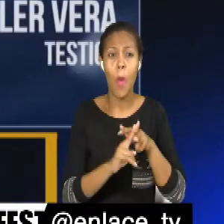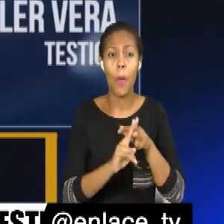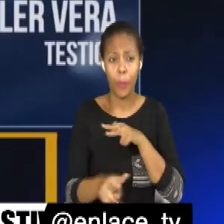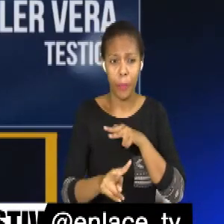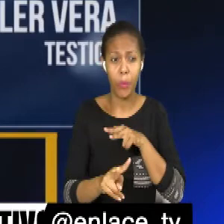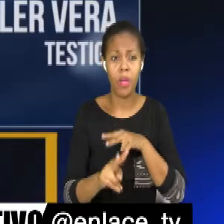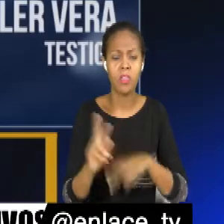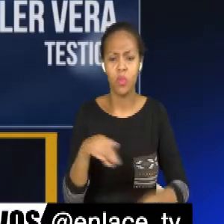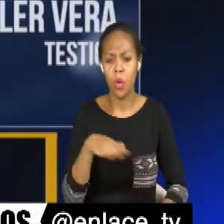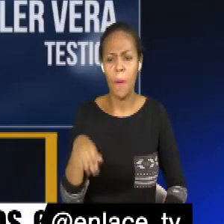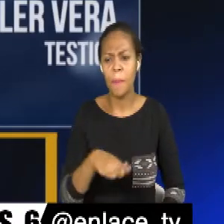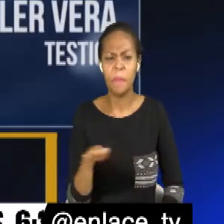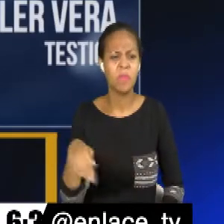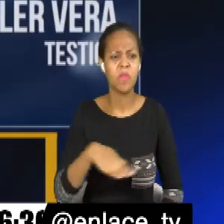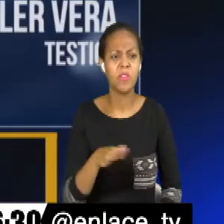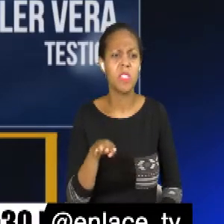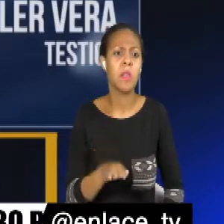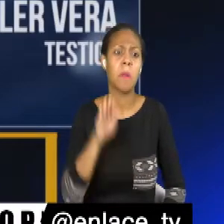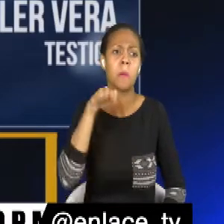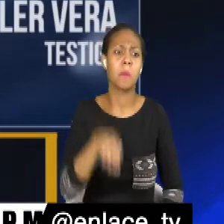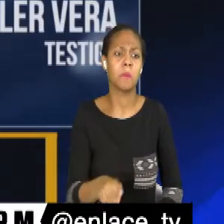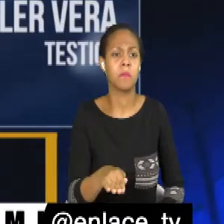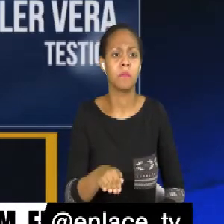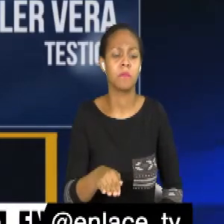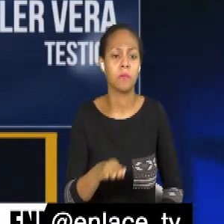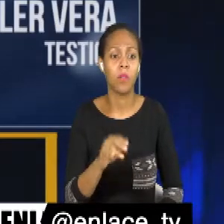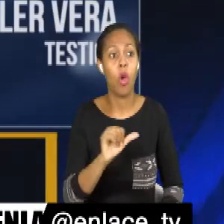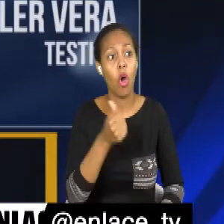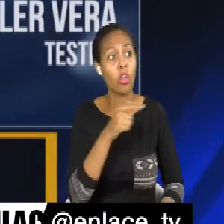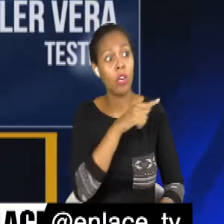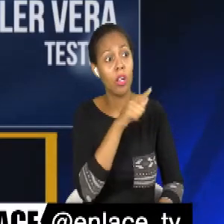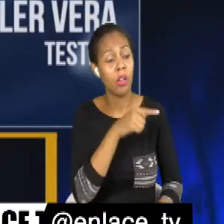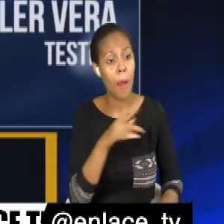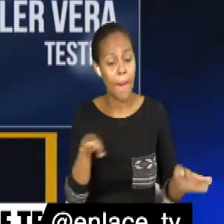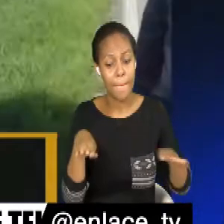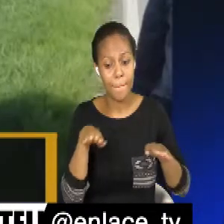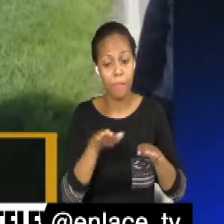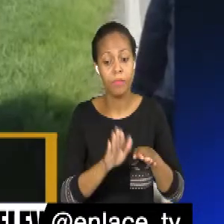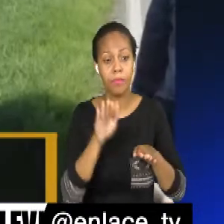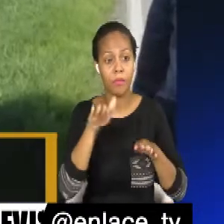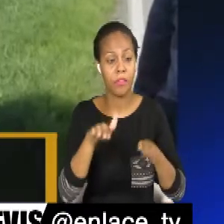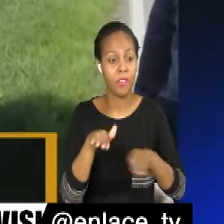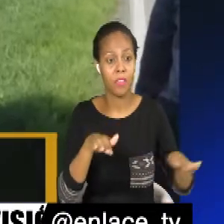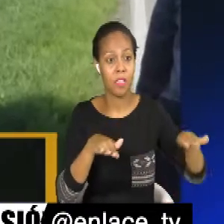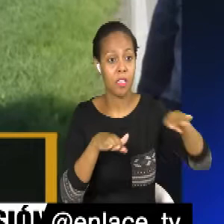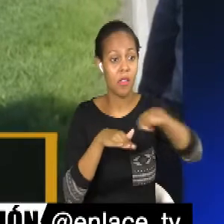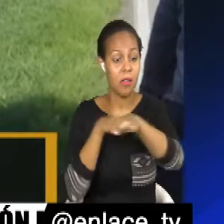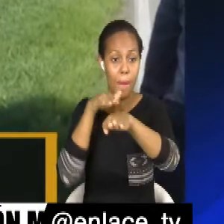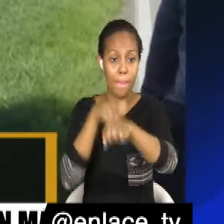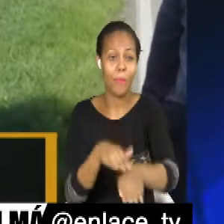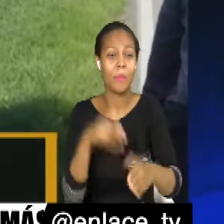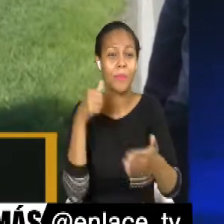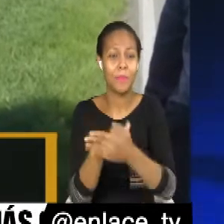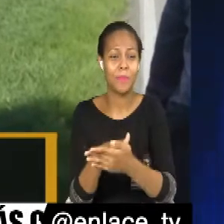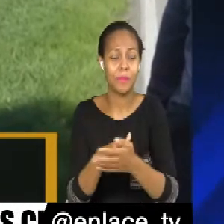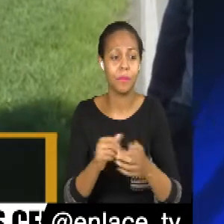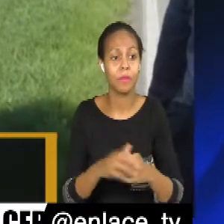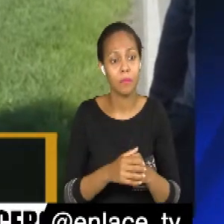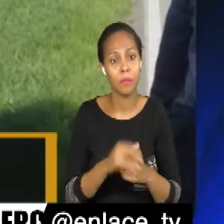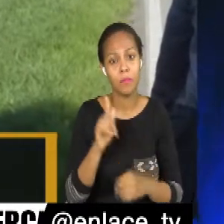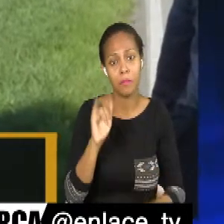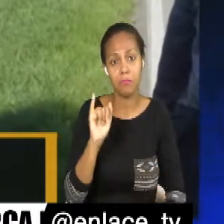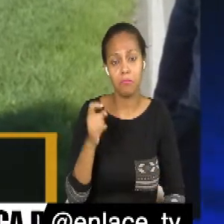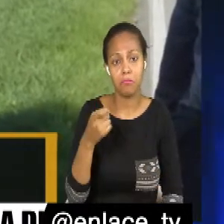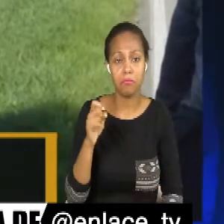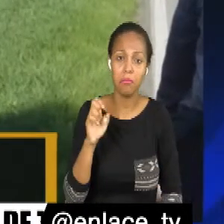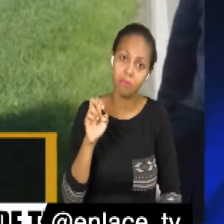esos baches, lo cerró a ellos. Se hicieron perder el control y salieron de la vía. Figueroa a esta hora es atendido en un centro asistencial, pero fuera de peligro,